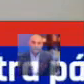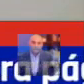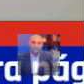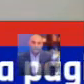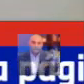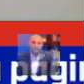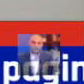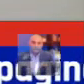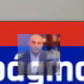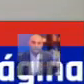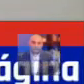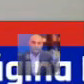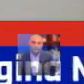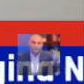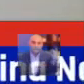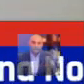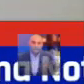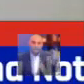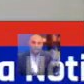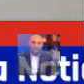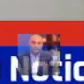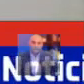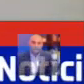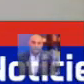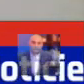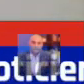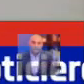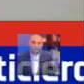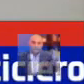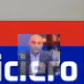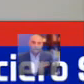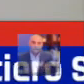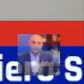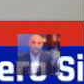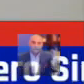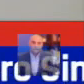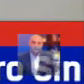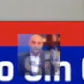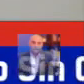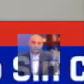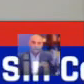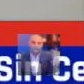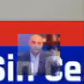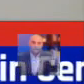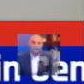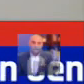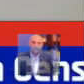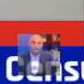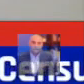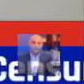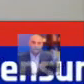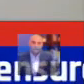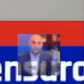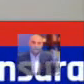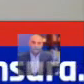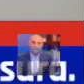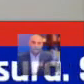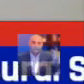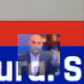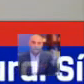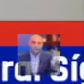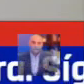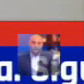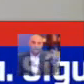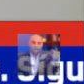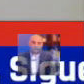las informaciones que les piden, que les exigen, que les ordenan sus jefes. Los hemos mencionado aquí, toda